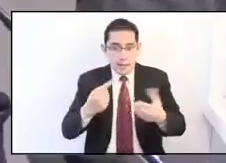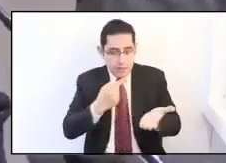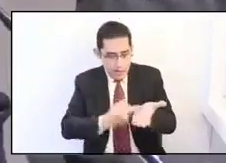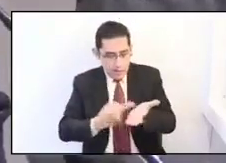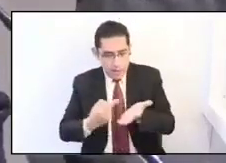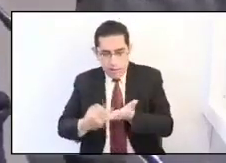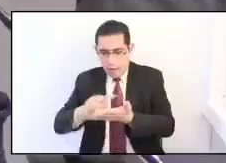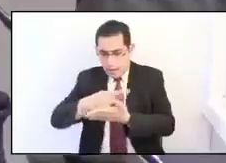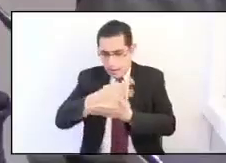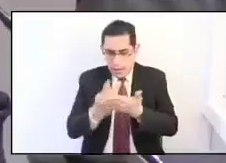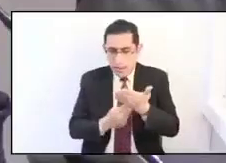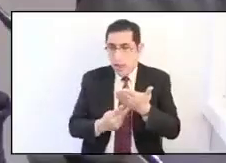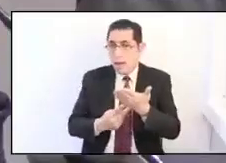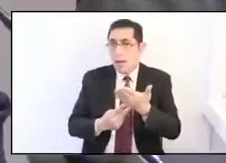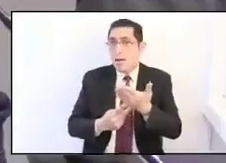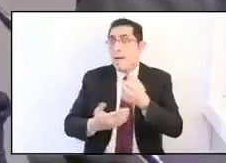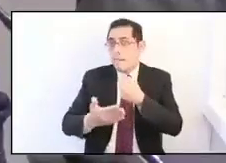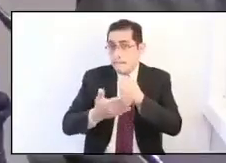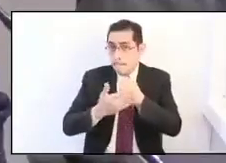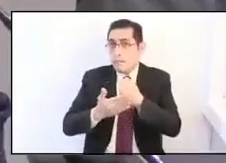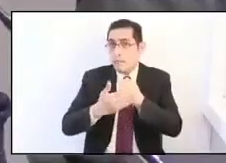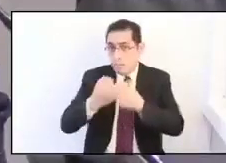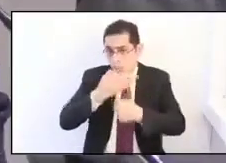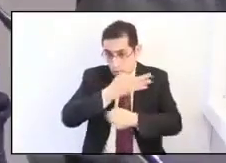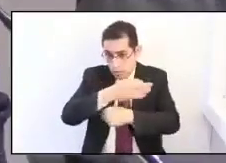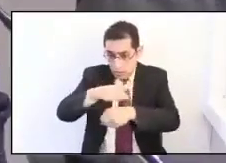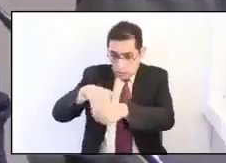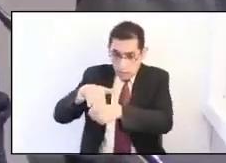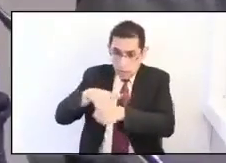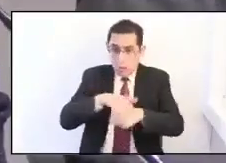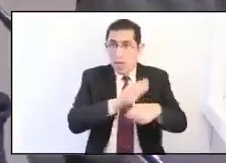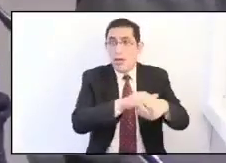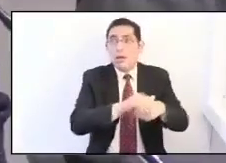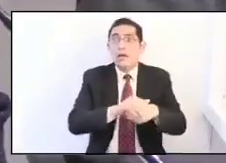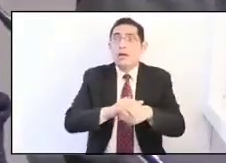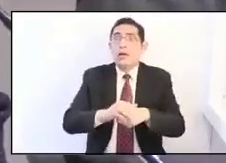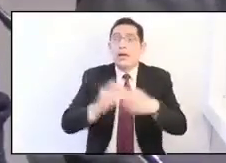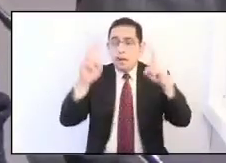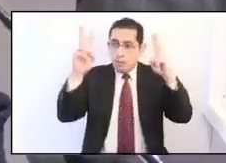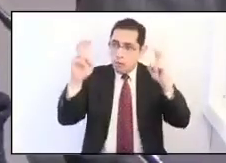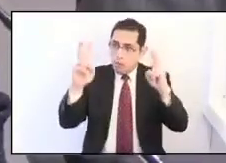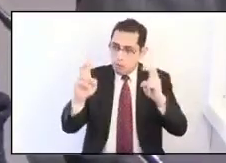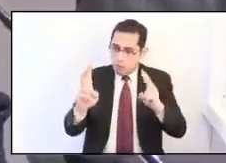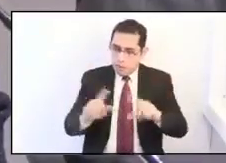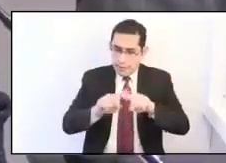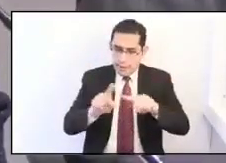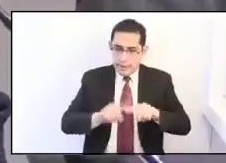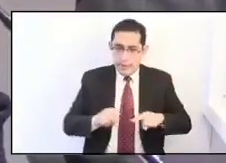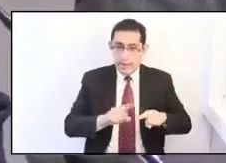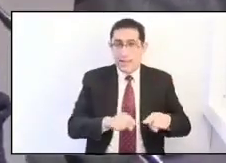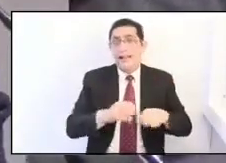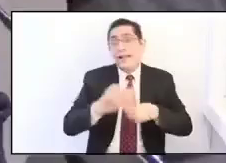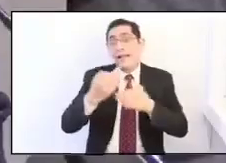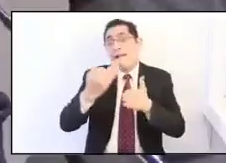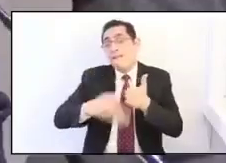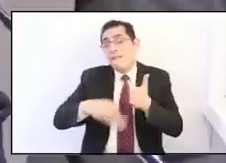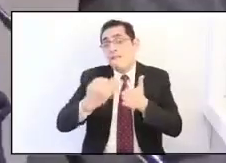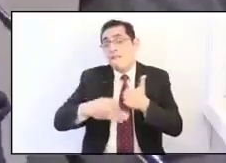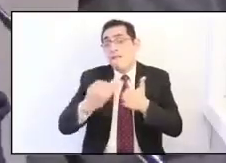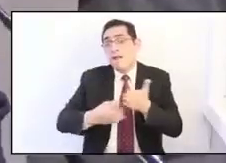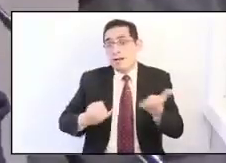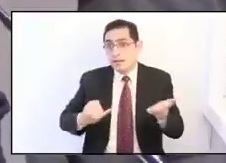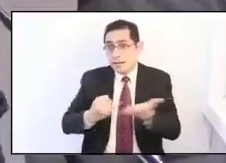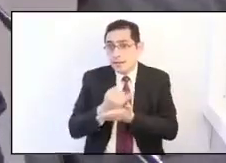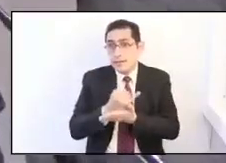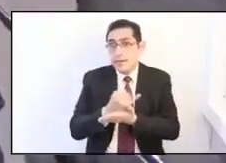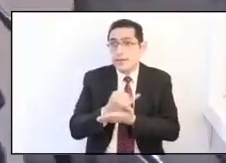programe para tal efecto, el número y descripción de los asuntos que quedaron pendientes de dictaminación y en